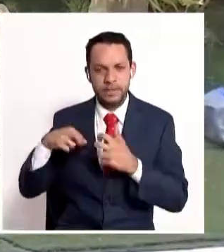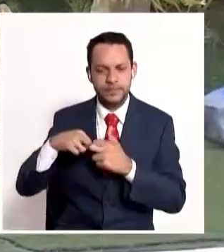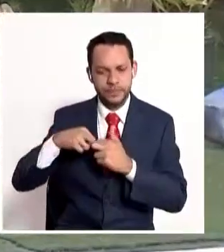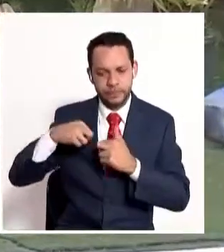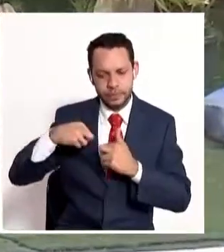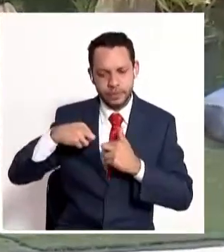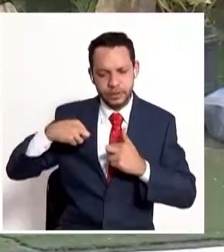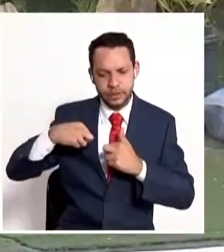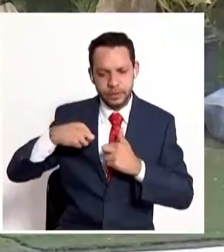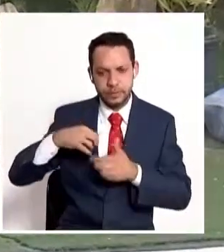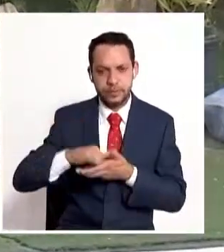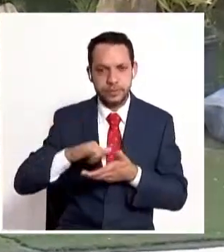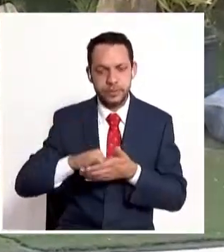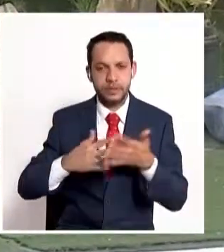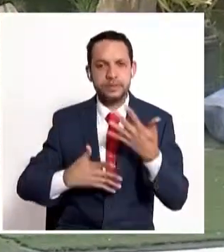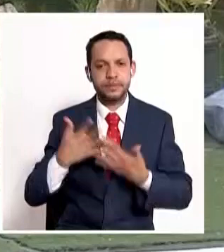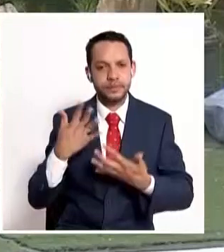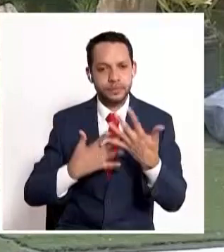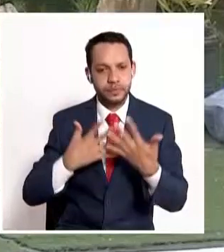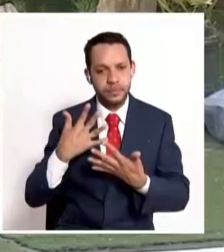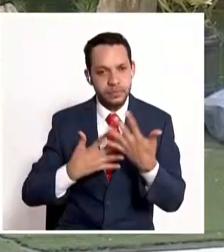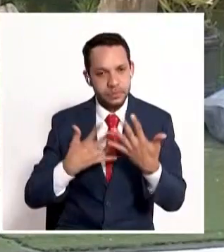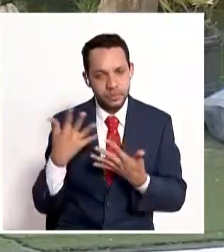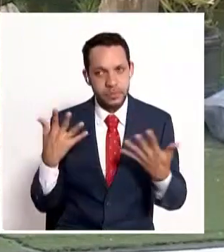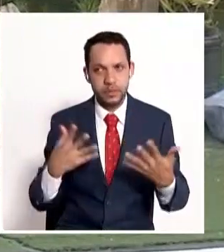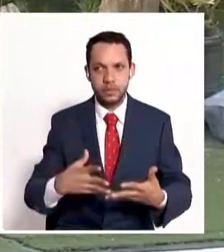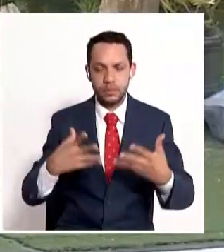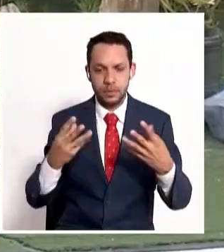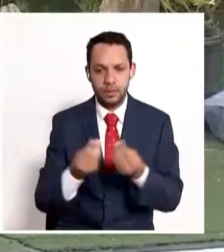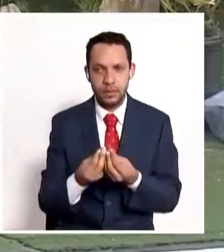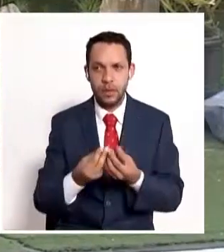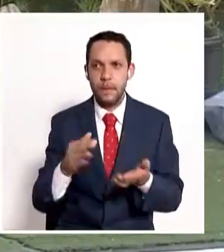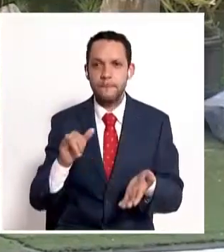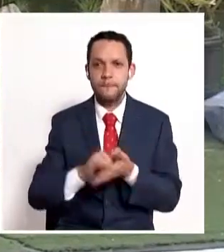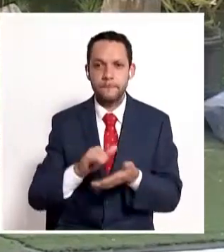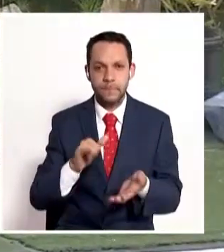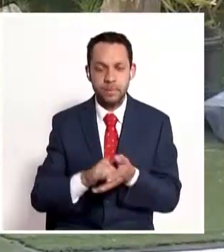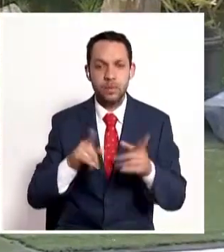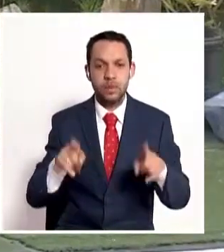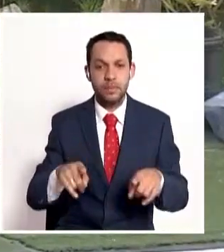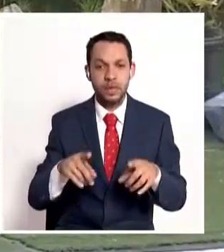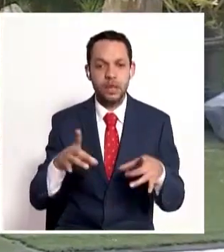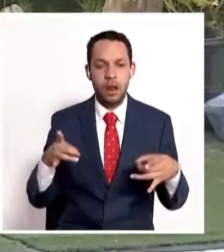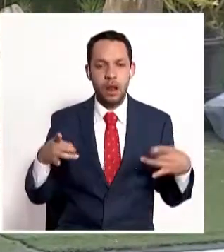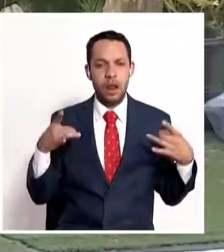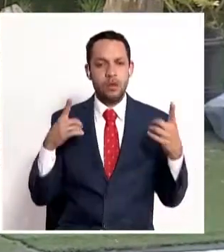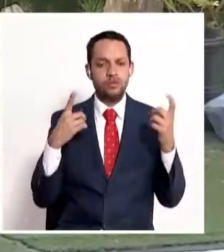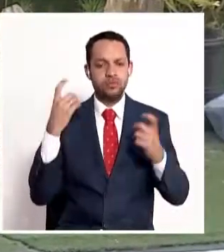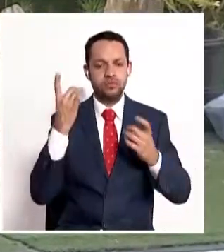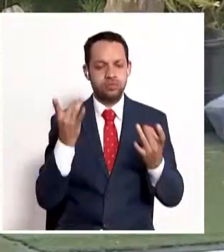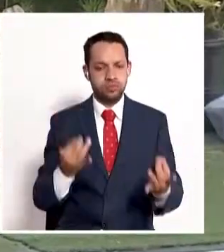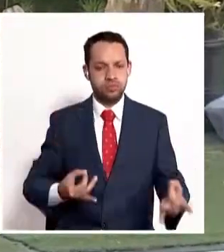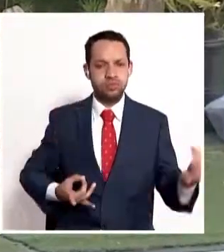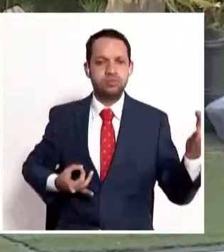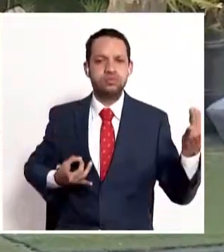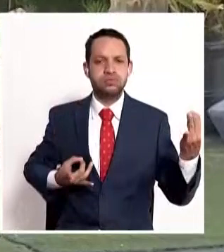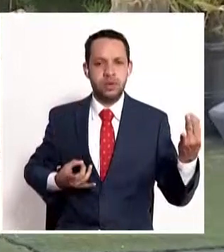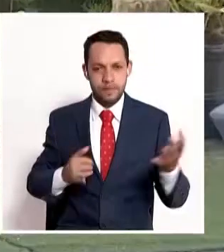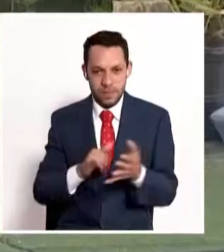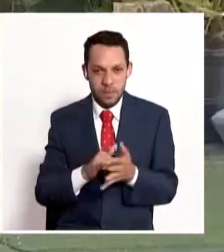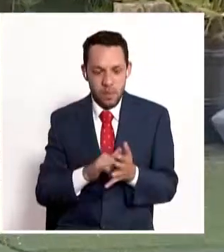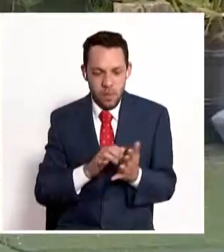con estas manos al frente no sé si han visto la posición del guerrero de yoga es muy similar y nosotros tenemos simplemente